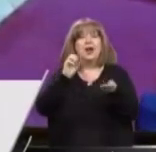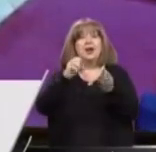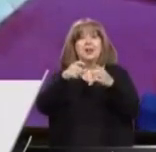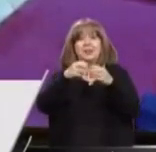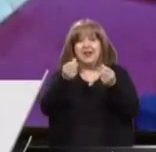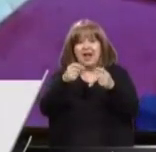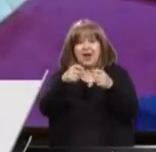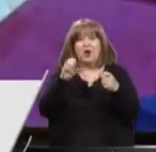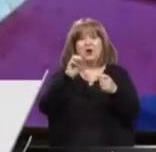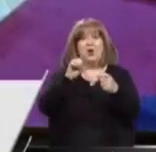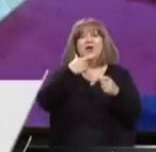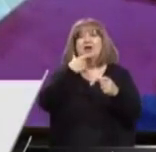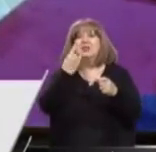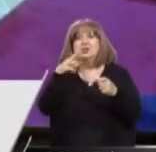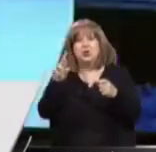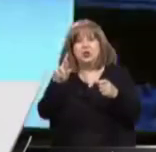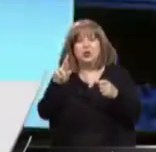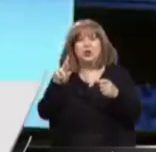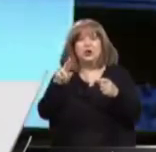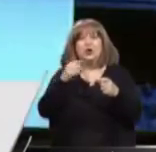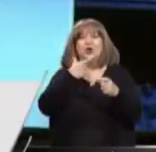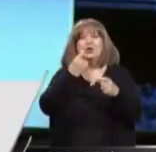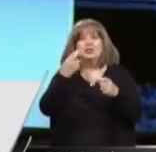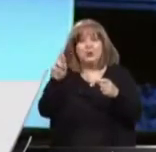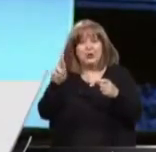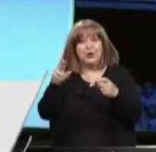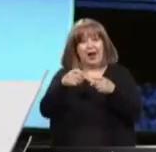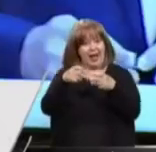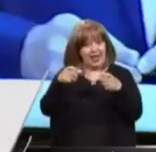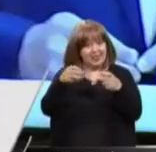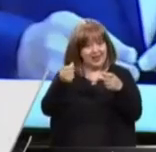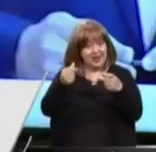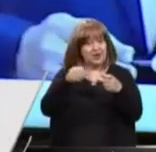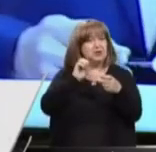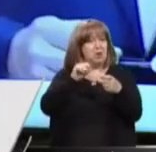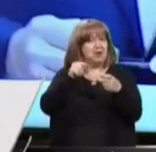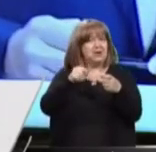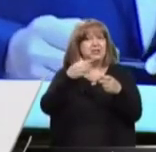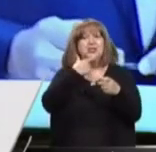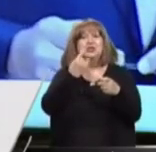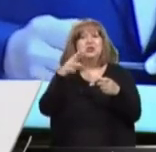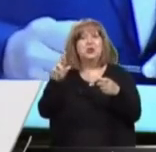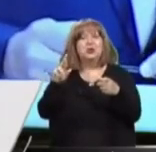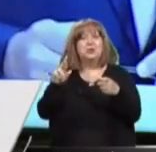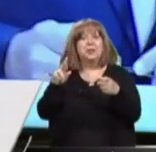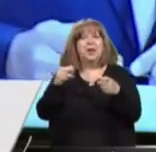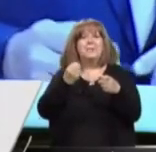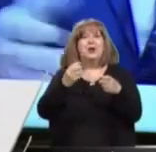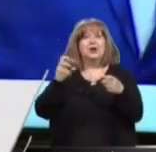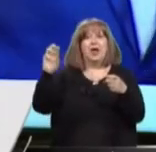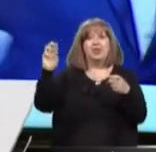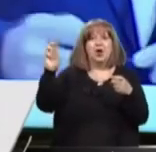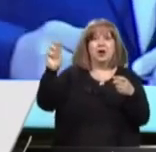tirado. Hoy fue apoyada por Brasil, independientemente de que quien más lamentaba era la Argentina. Claro. Y se busca desprenderse del dólar como